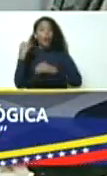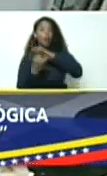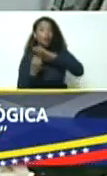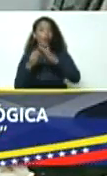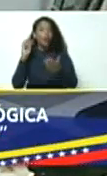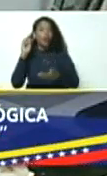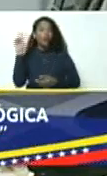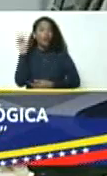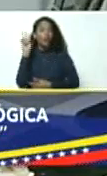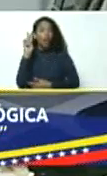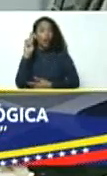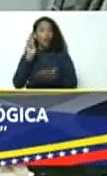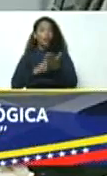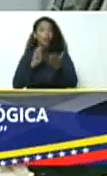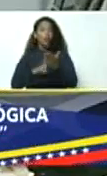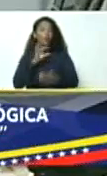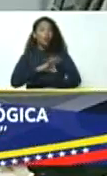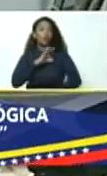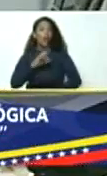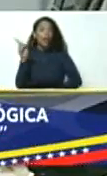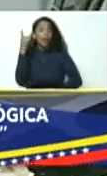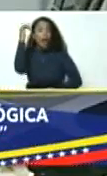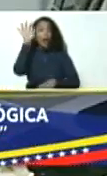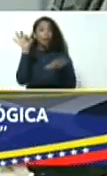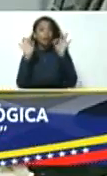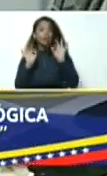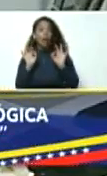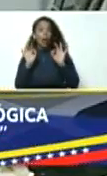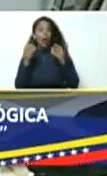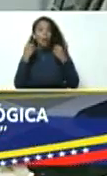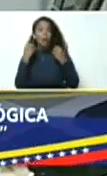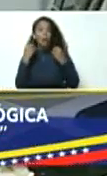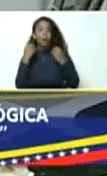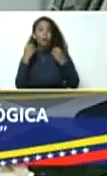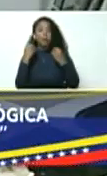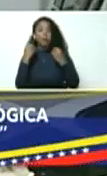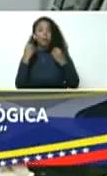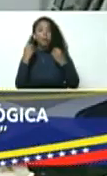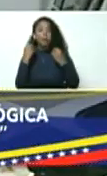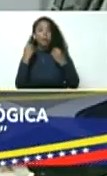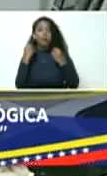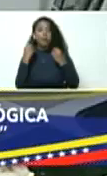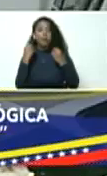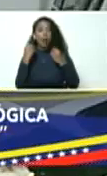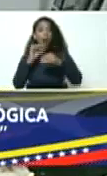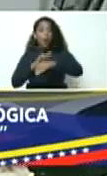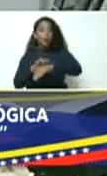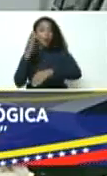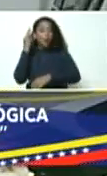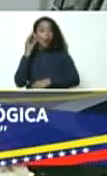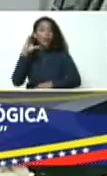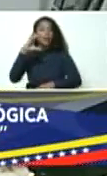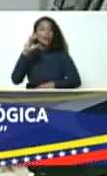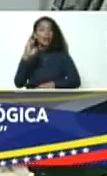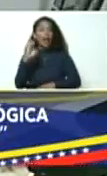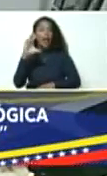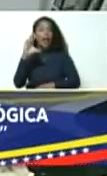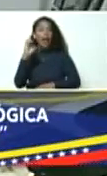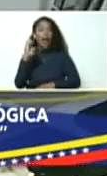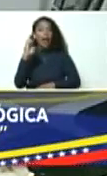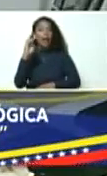de los Seguros Sociales, y también tenemos la especialista patóloga, la doctora Selenia, que